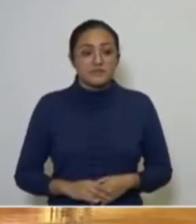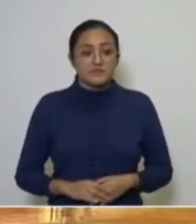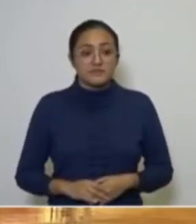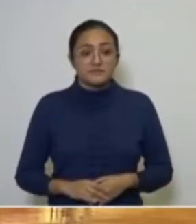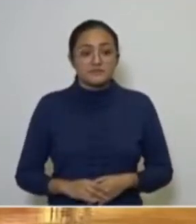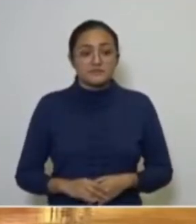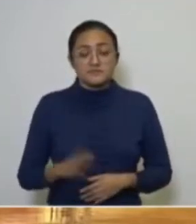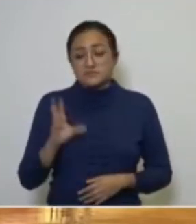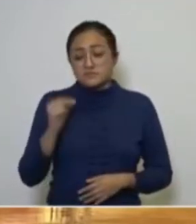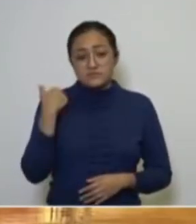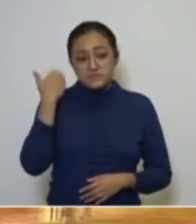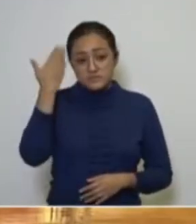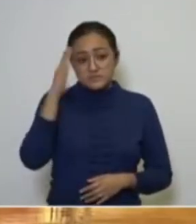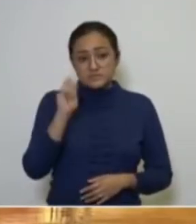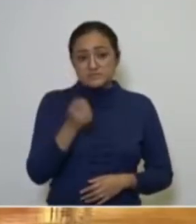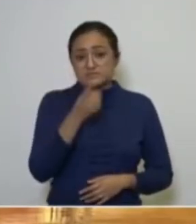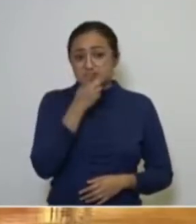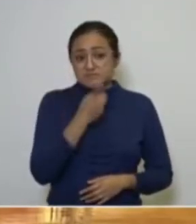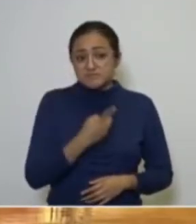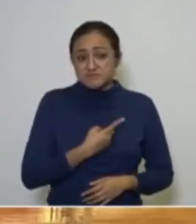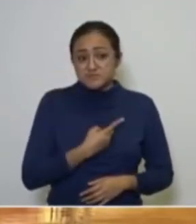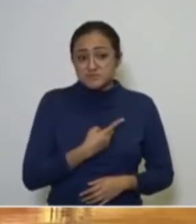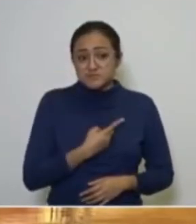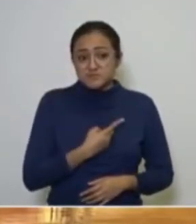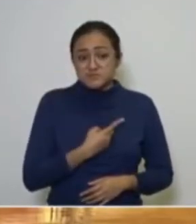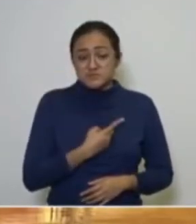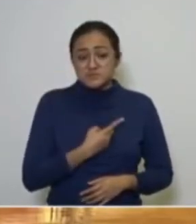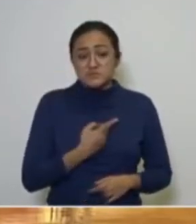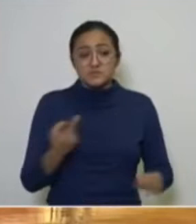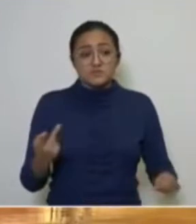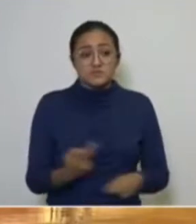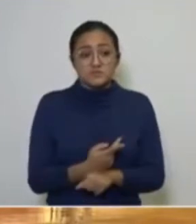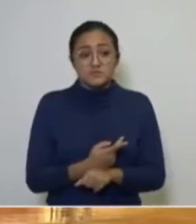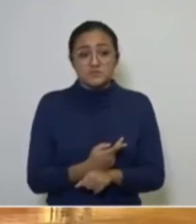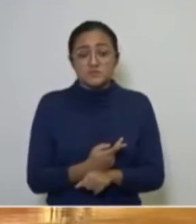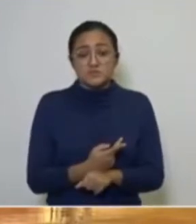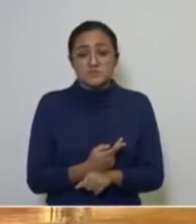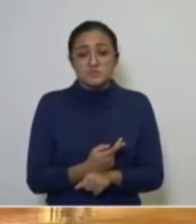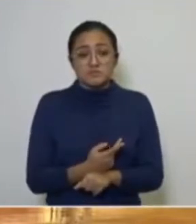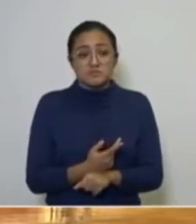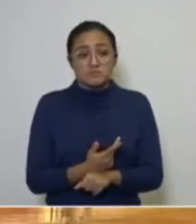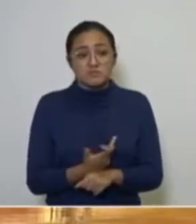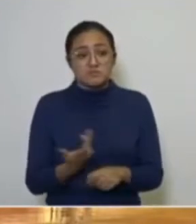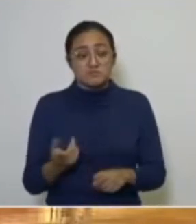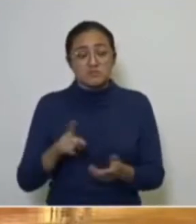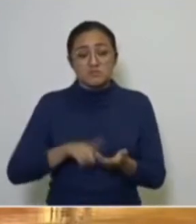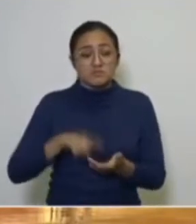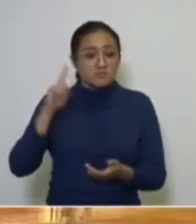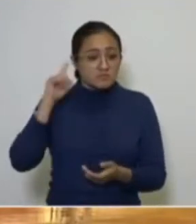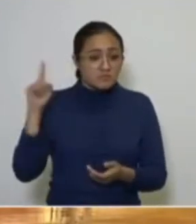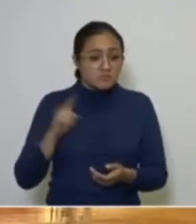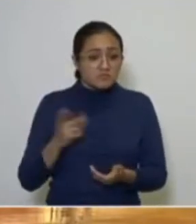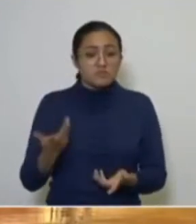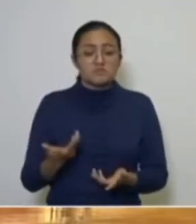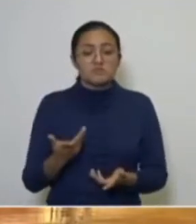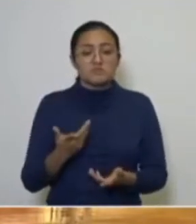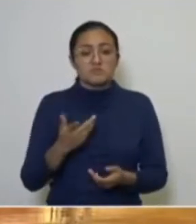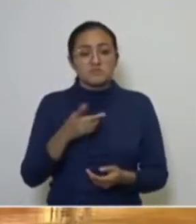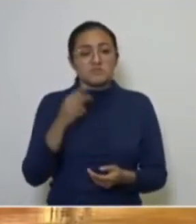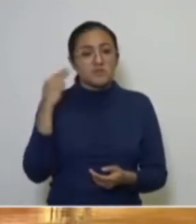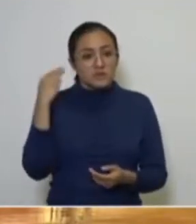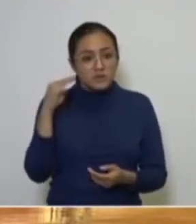no conozco lo que me dices de lo que está ocurriendo en zacatecas en michoacán guanajuato